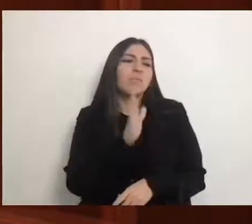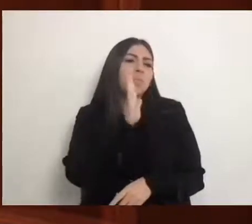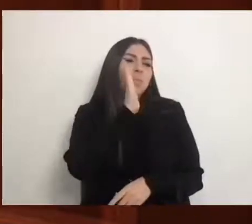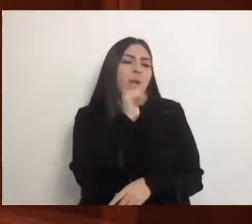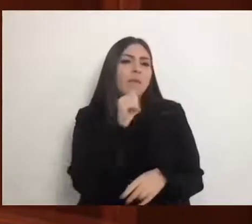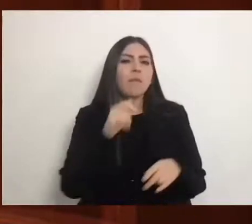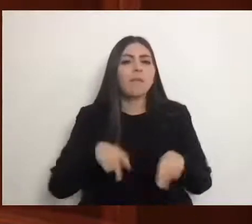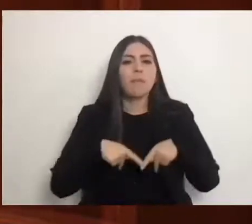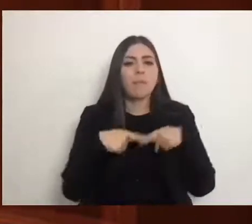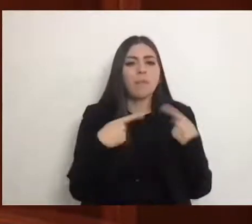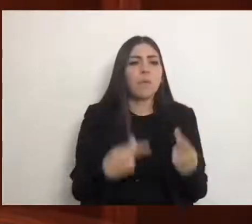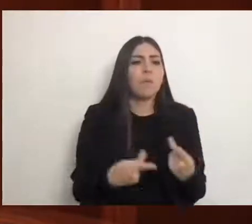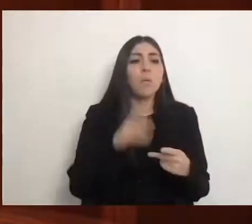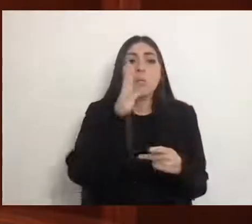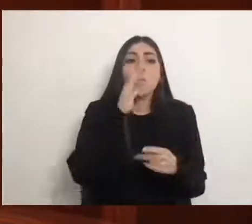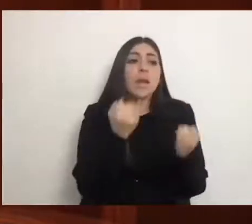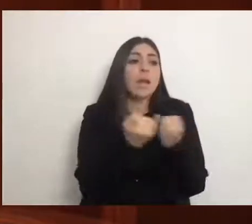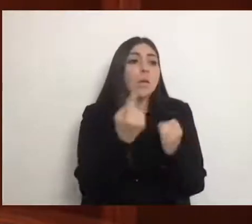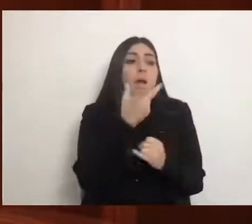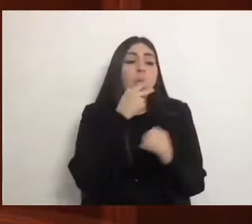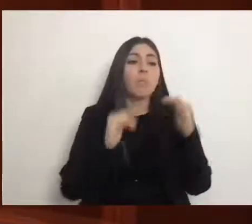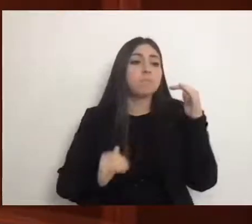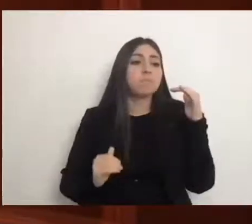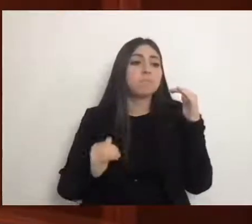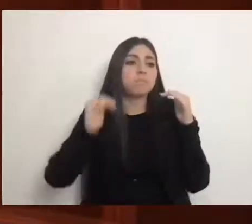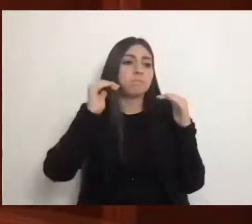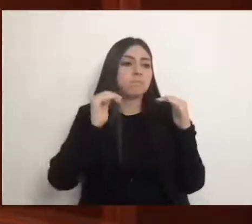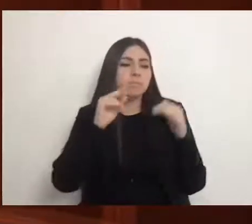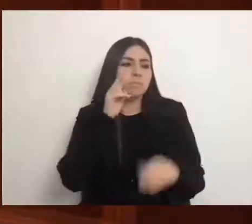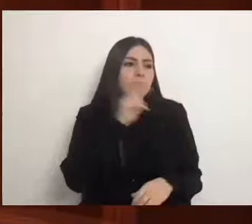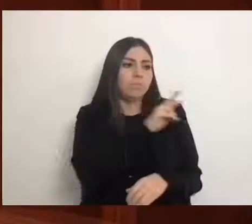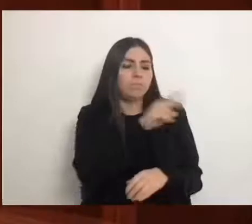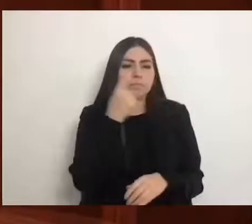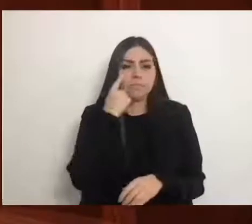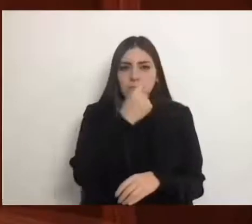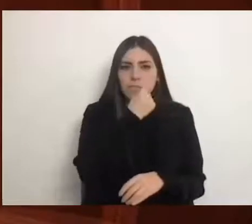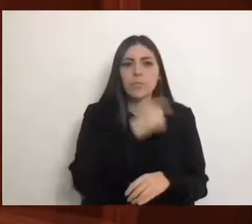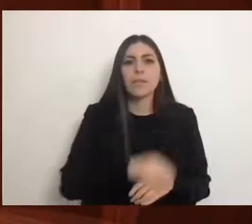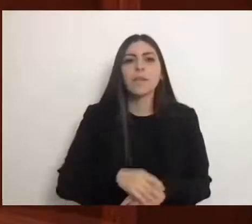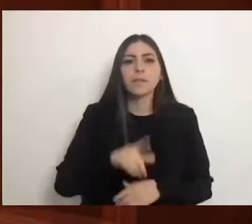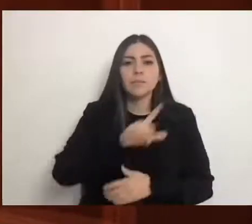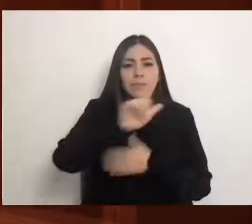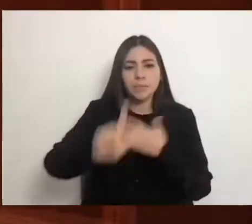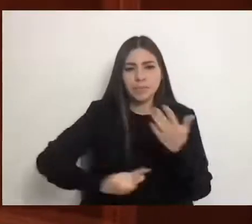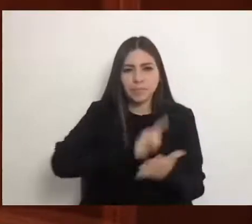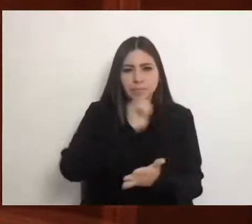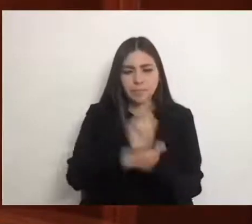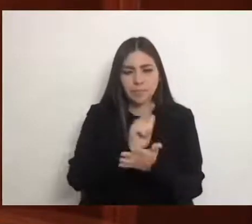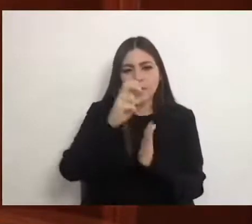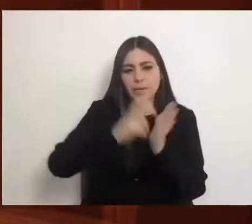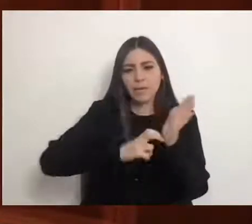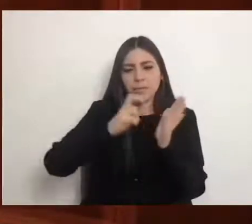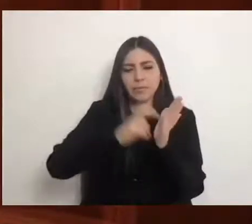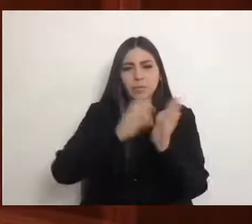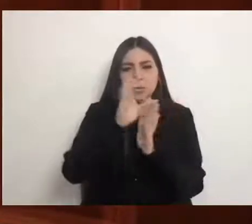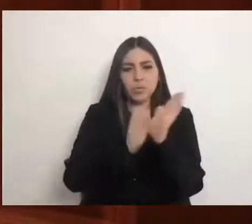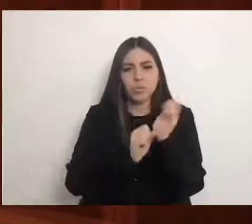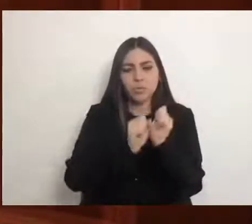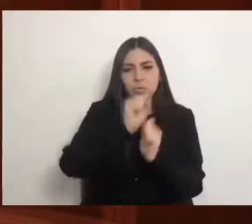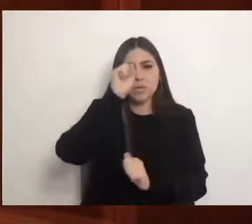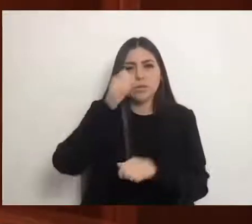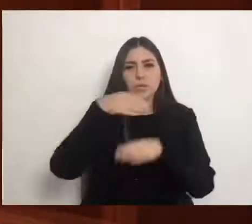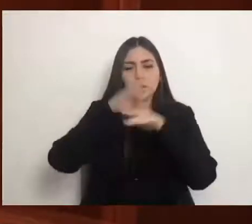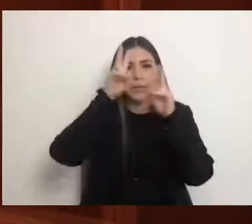al mismo nivel que los hombres? Desde la reforma constitucional en materia de paridad de género publicada en el Diario Oficial de